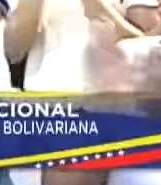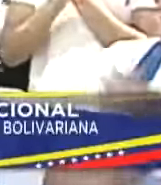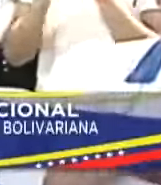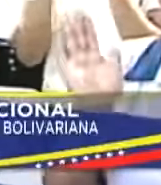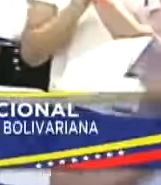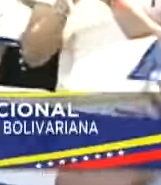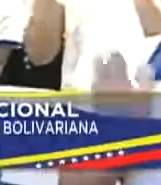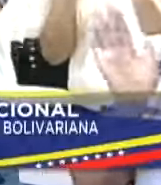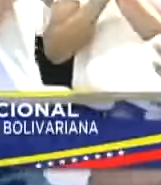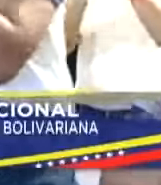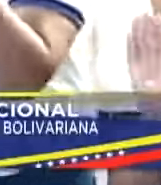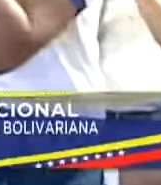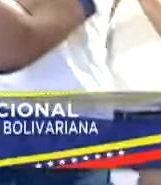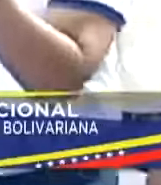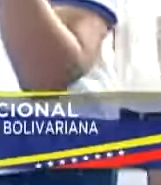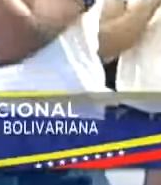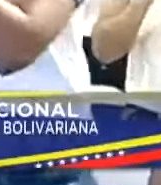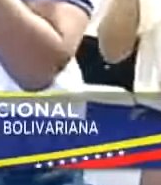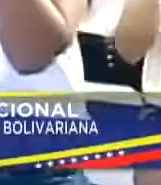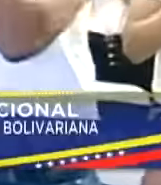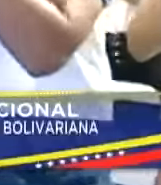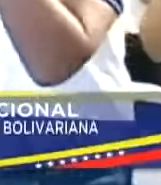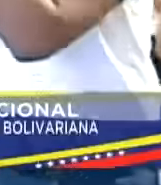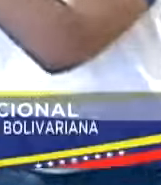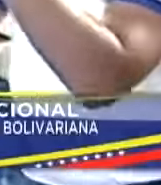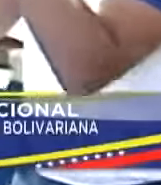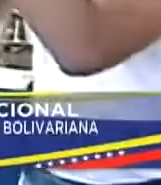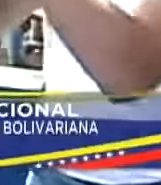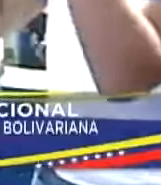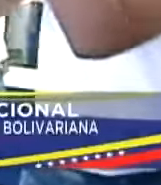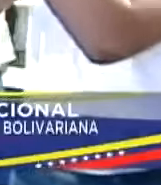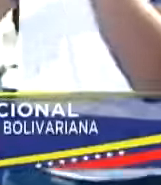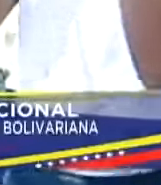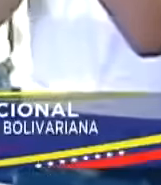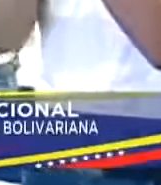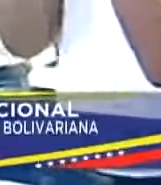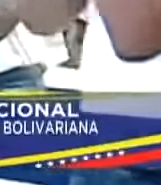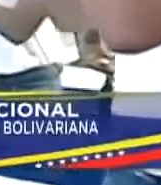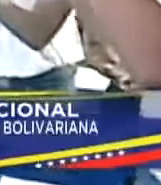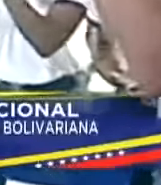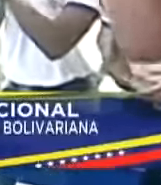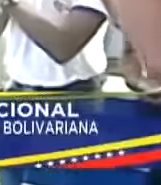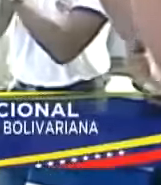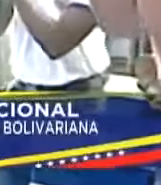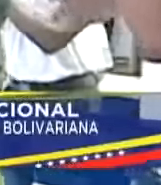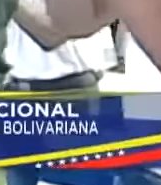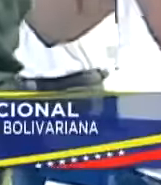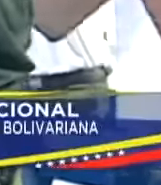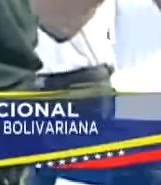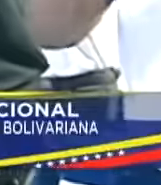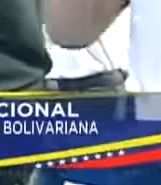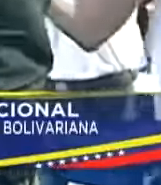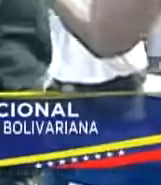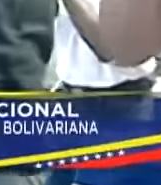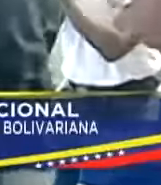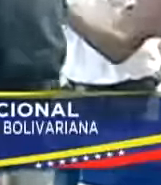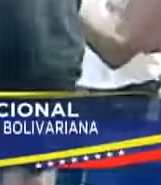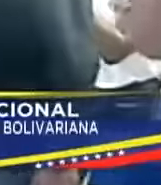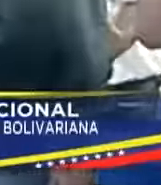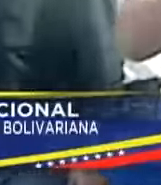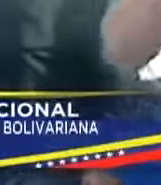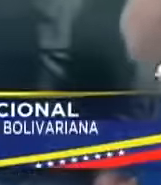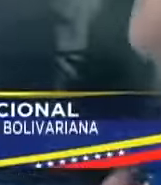Y bajaron con su bandera y su conciencia. Bajaron a defender su